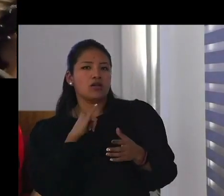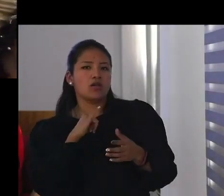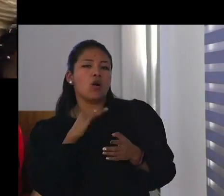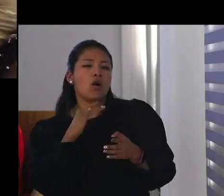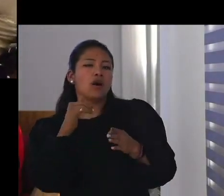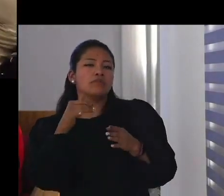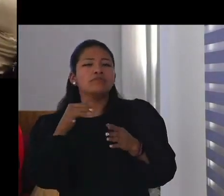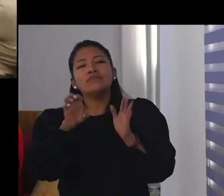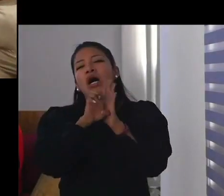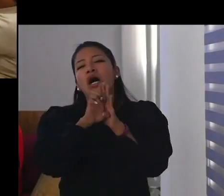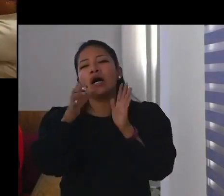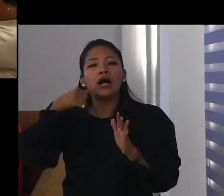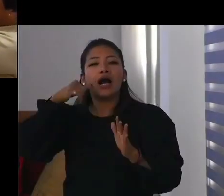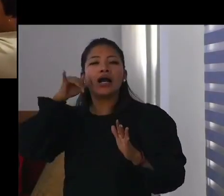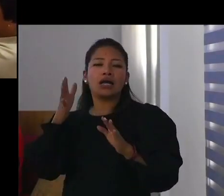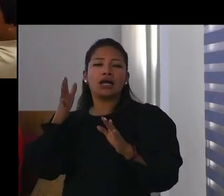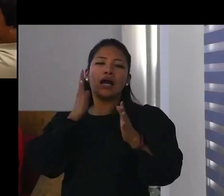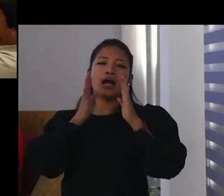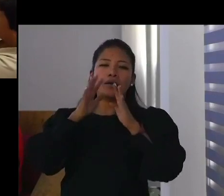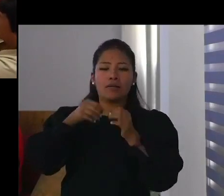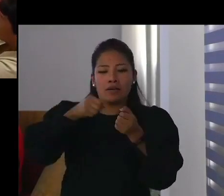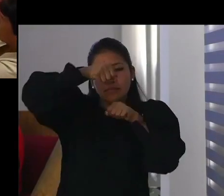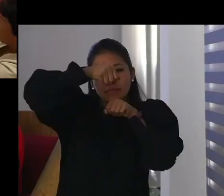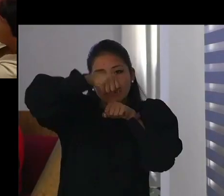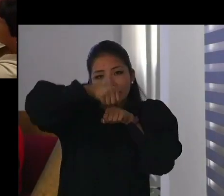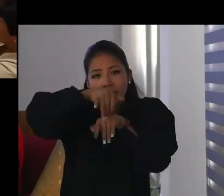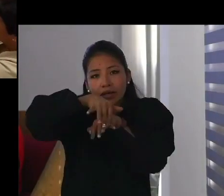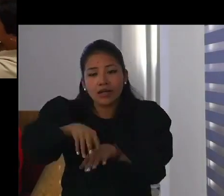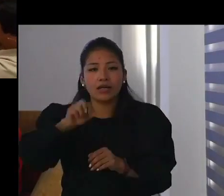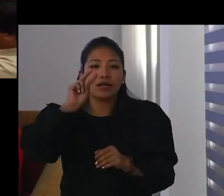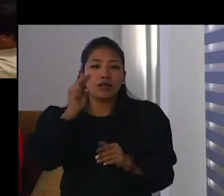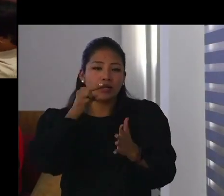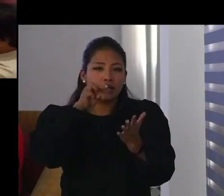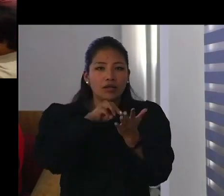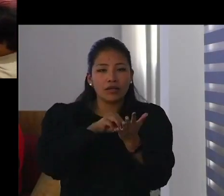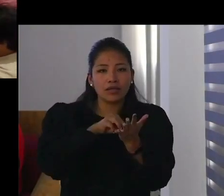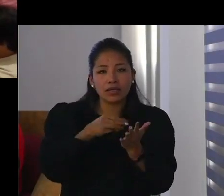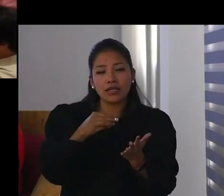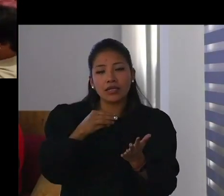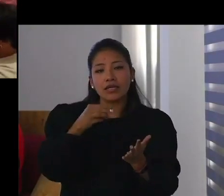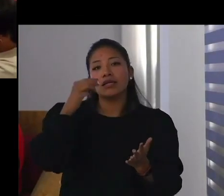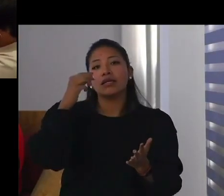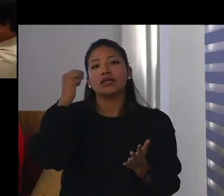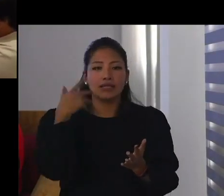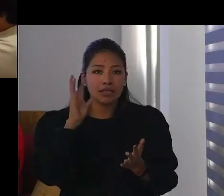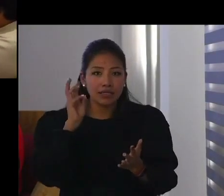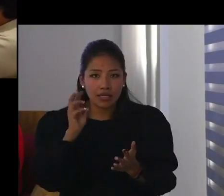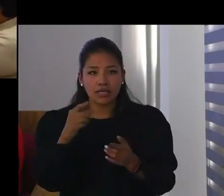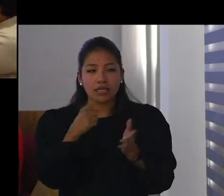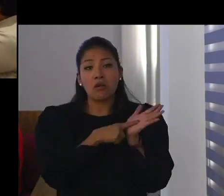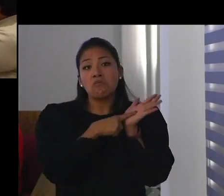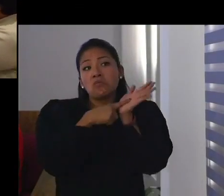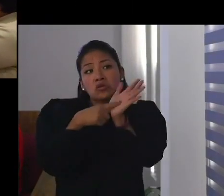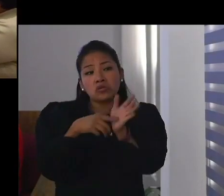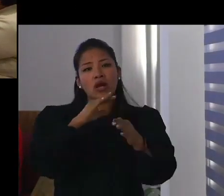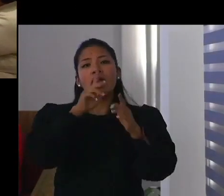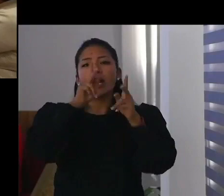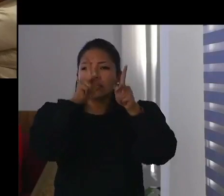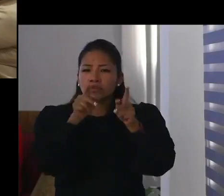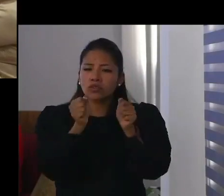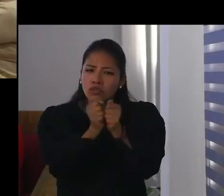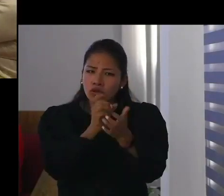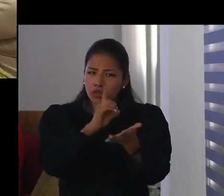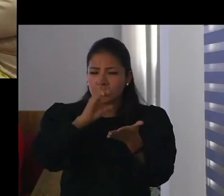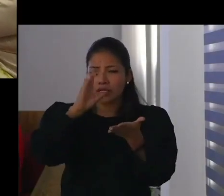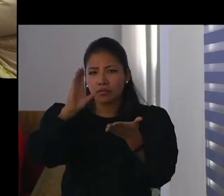de de la marcha de 2016 por ejemplo que Pues a la a las personas con capacidades diferentes con discapacidad